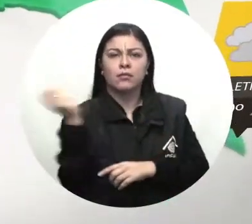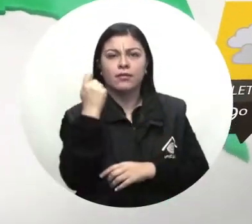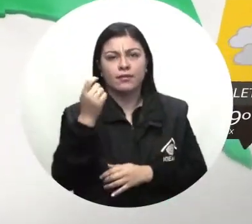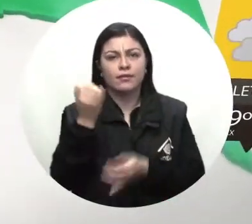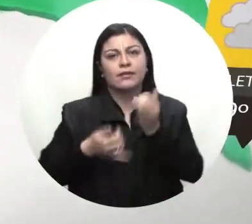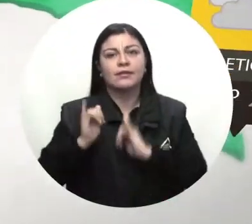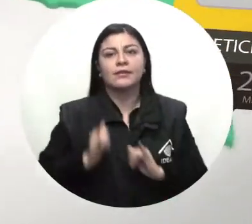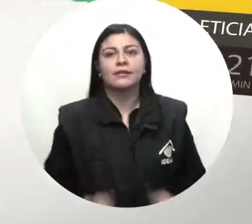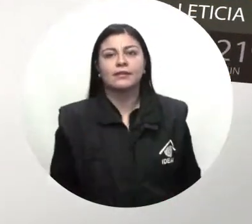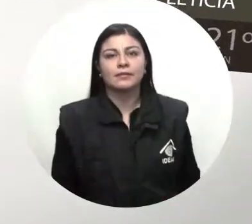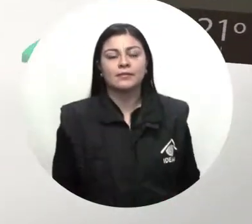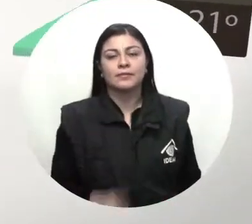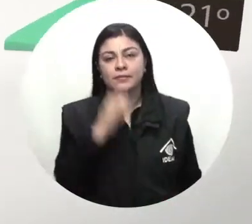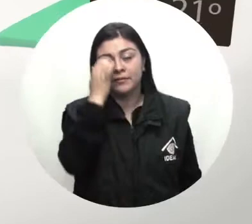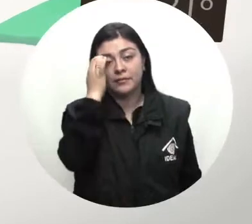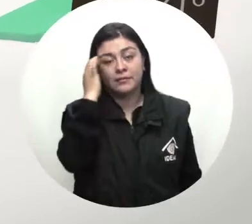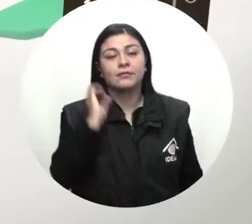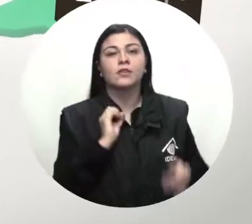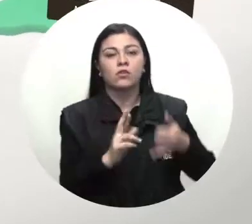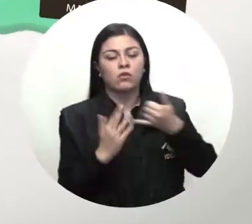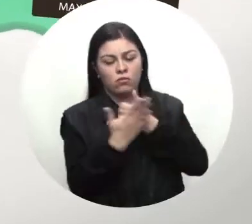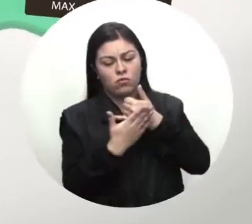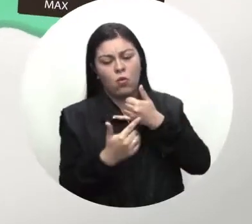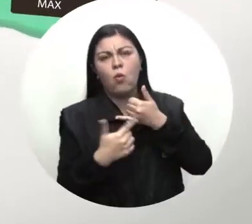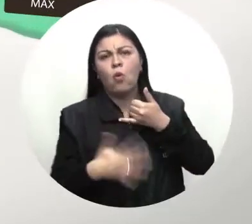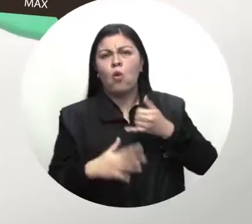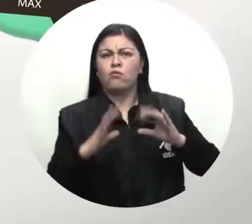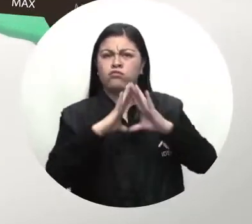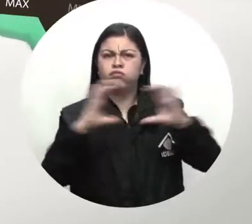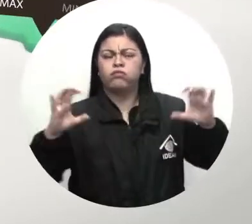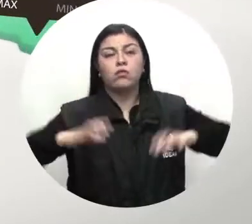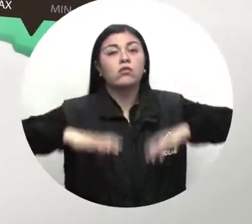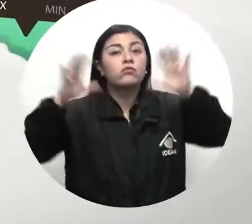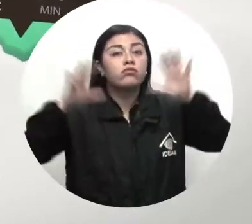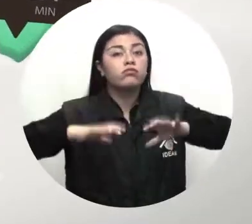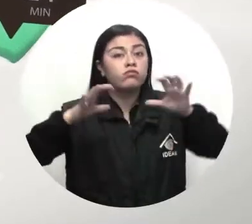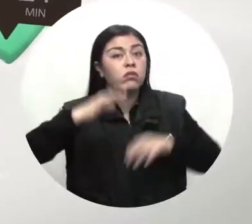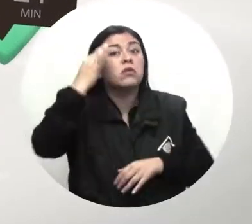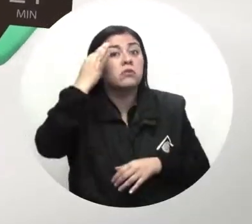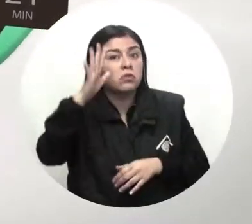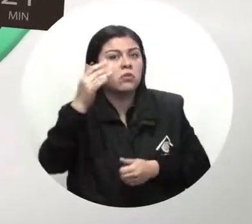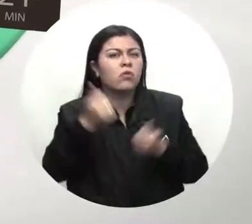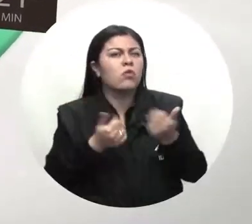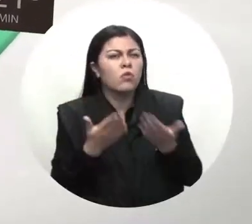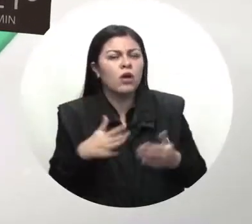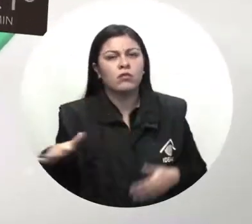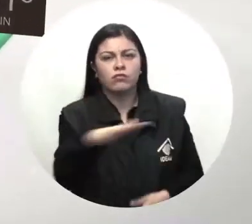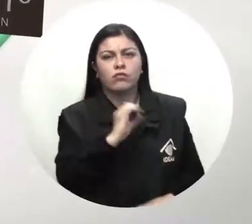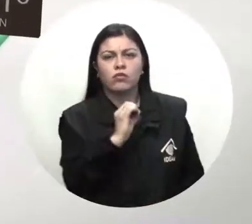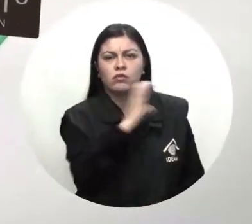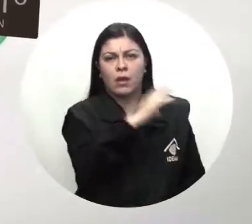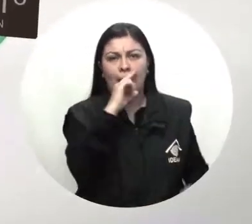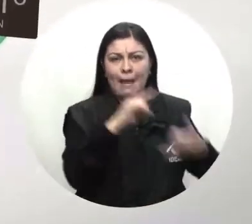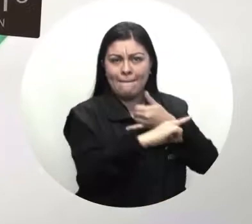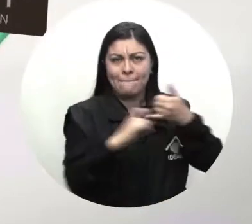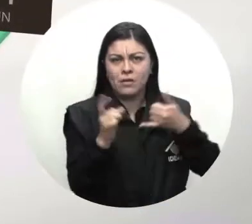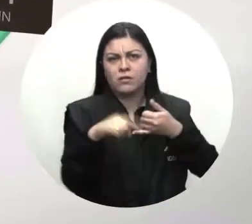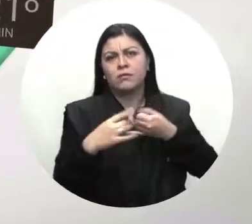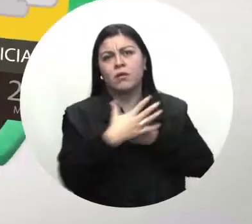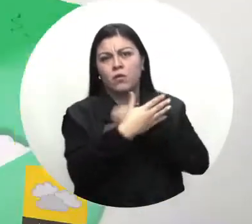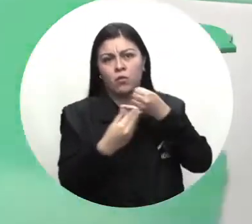Casanare. Hacia el sur del país el cielo se pronostica nublado con probabilidad de lluvias en sectores del occidente de Amazonas y